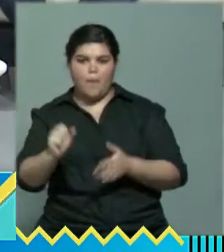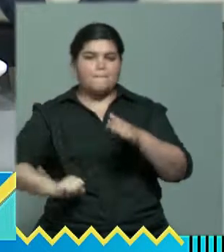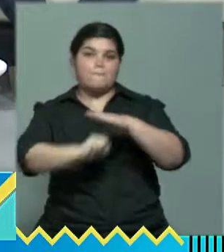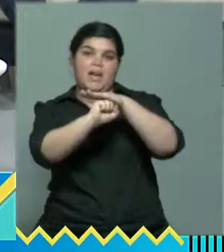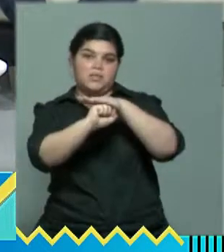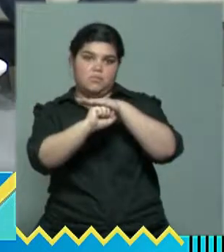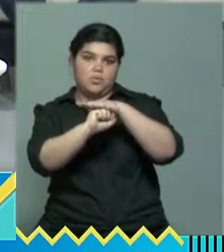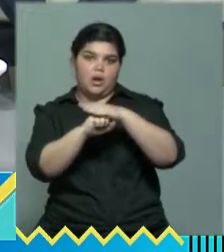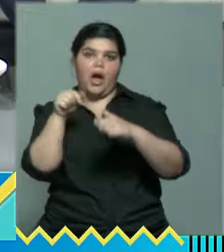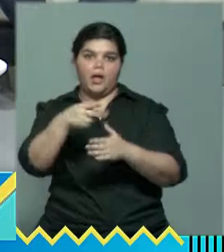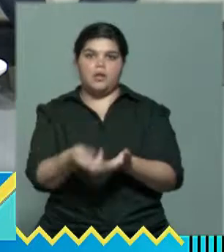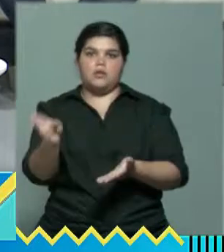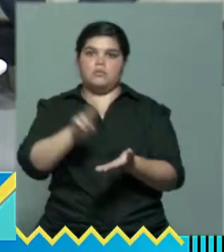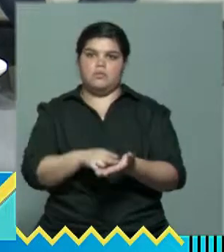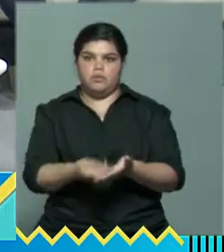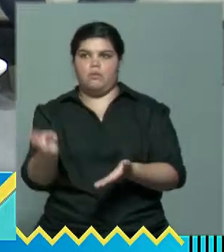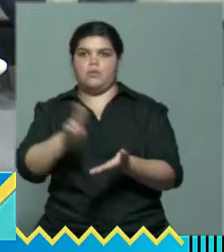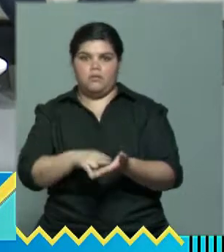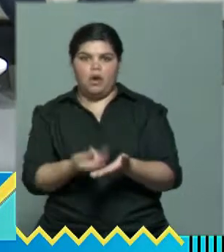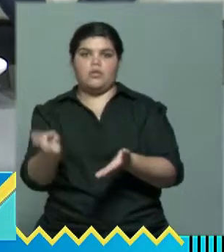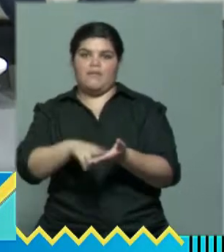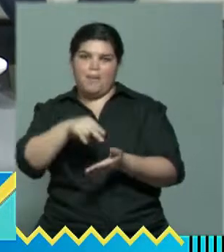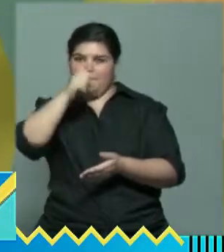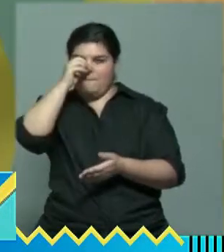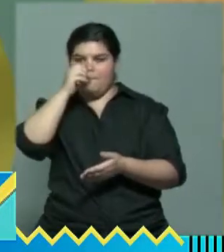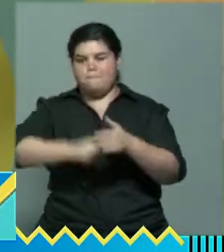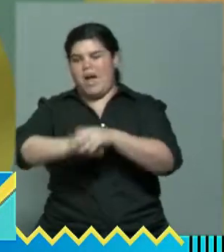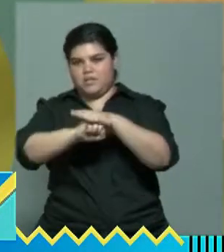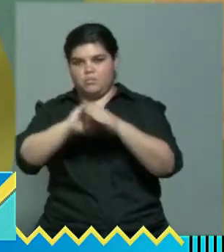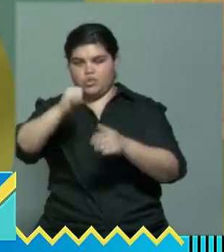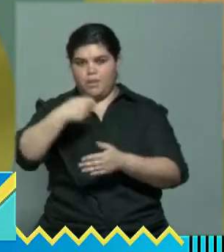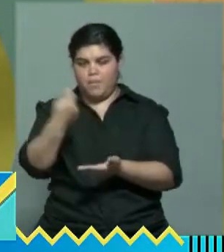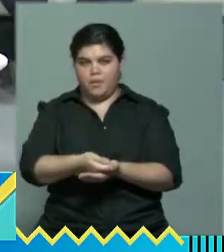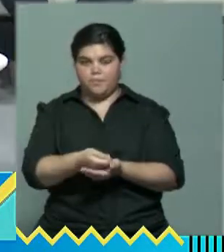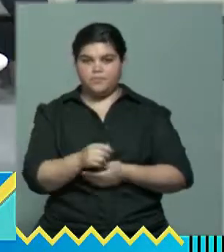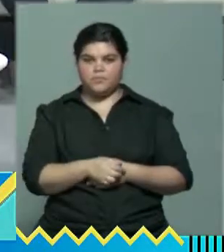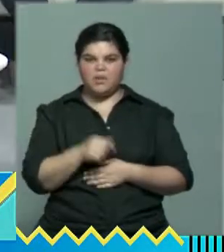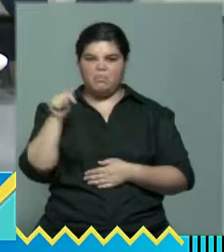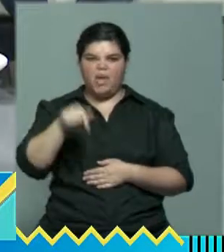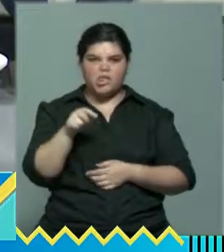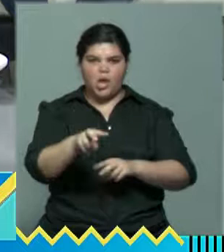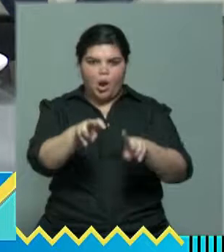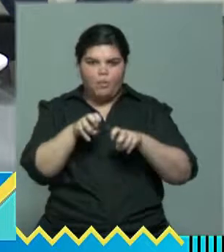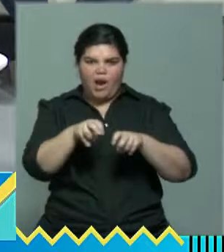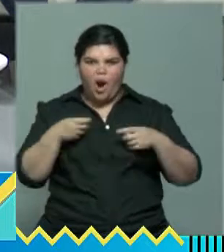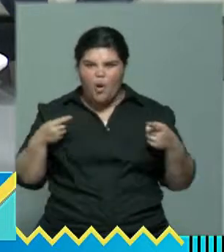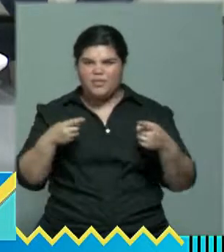sería con la reincidencia en concurso. Entonces, creo que no es un fin recaudatorio. ¿Cuál es la